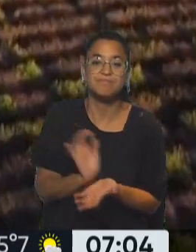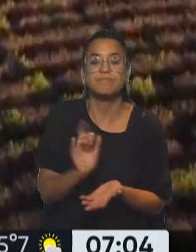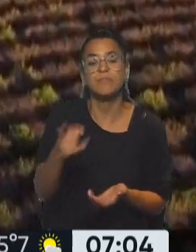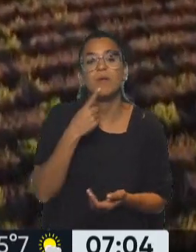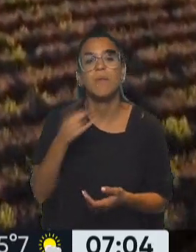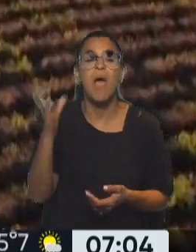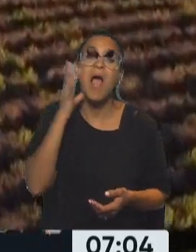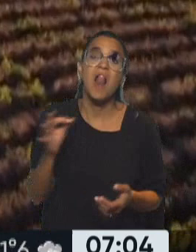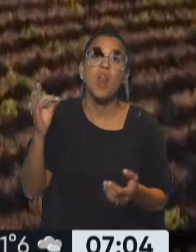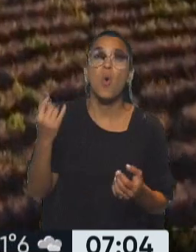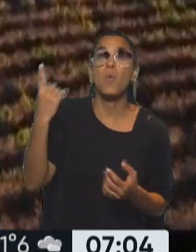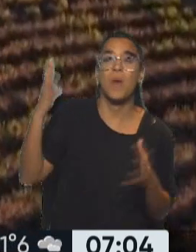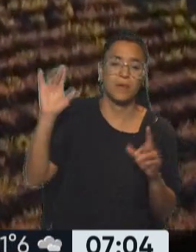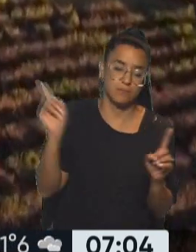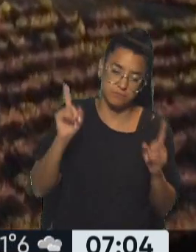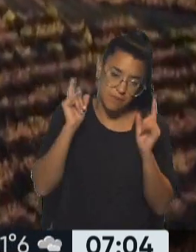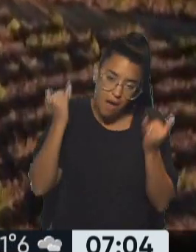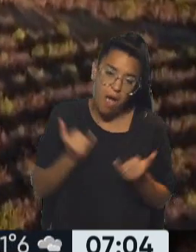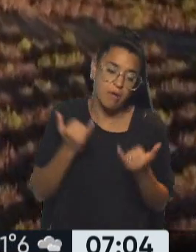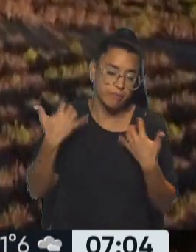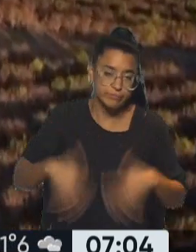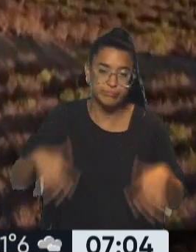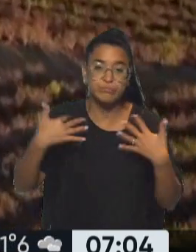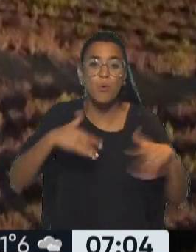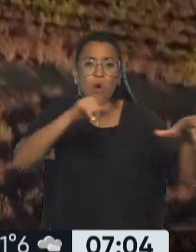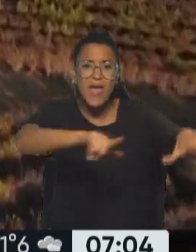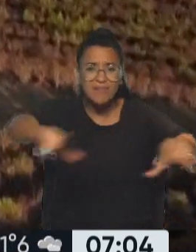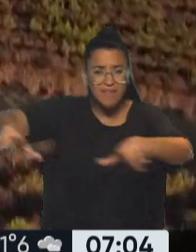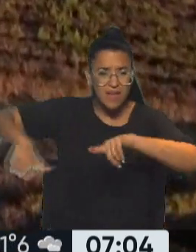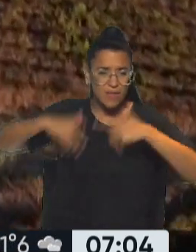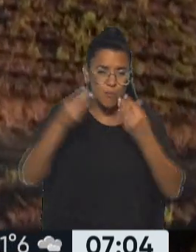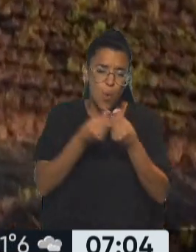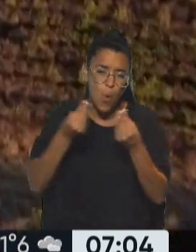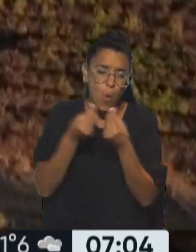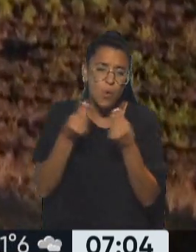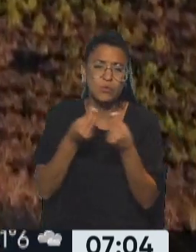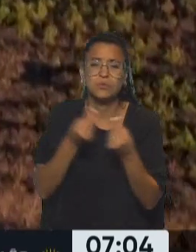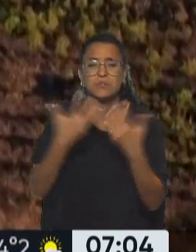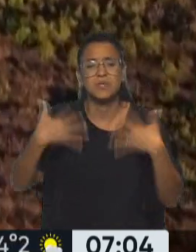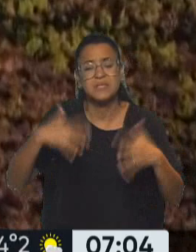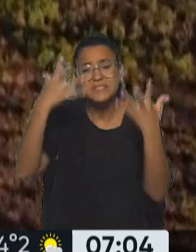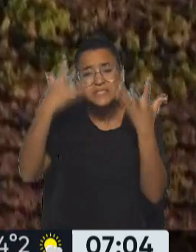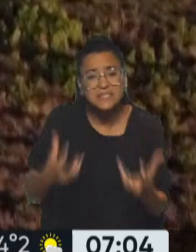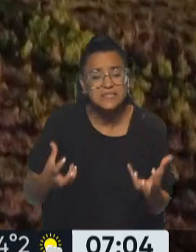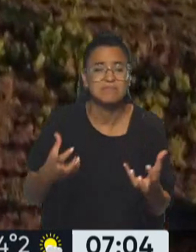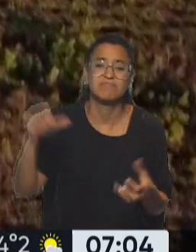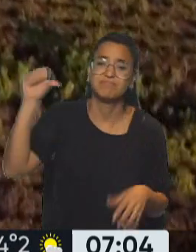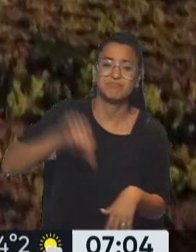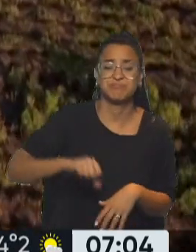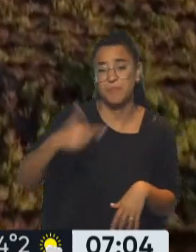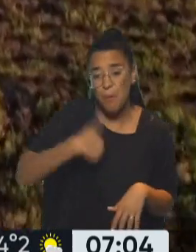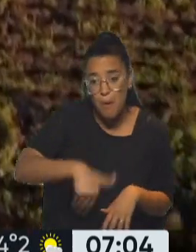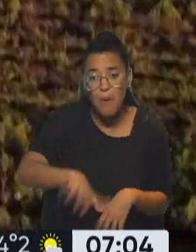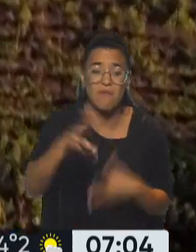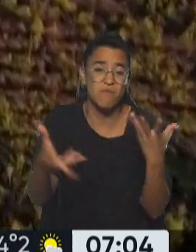un fenómeno aislado. Lamentablemente llegó para quedarse, pero hay millones de hectáreas que se ven afectadas justamente por la sequía y quedan a merced del fuego.